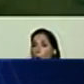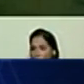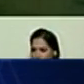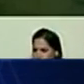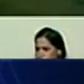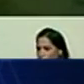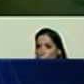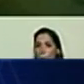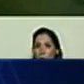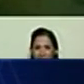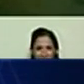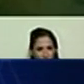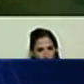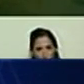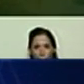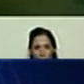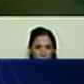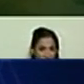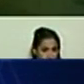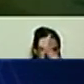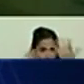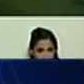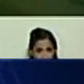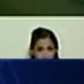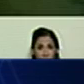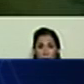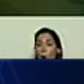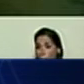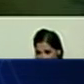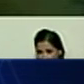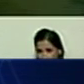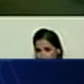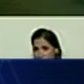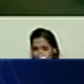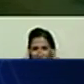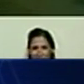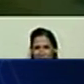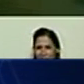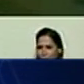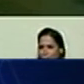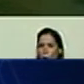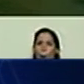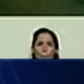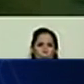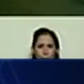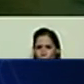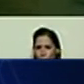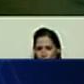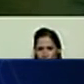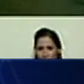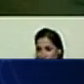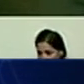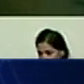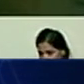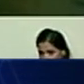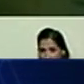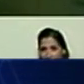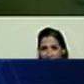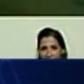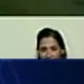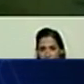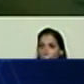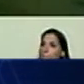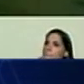de oposición, líderes o pseudolíderes, se hagan eco de esta